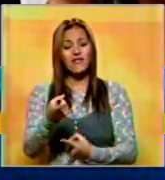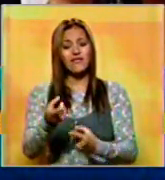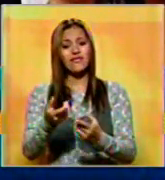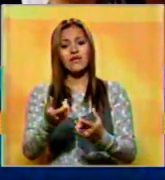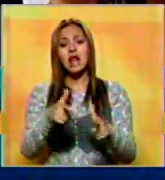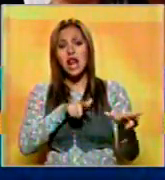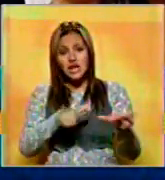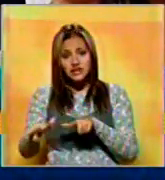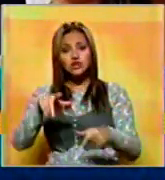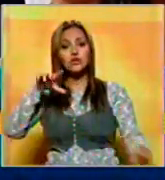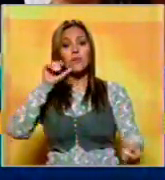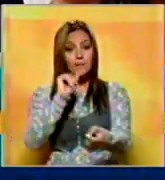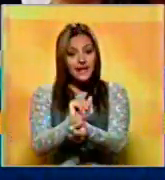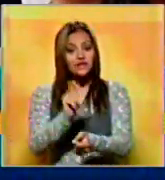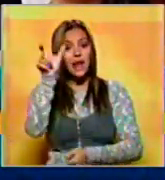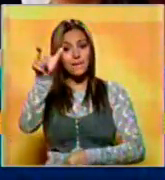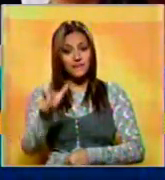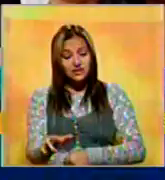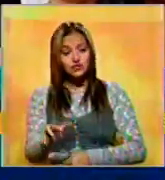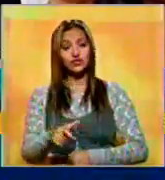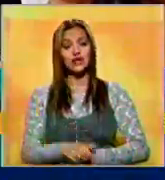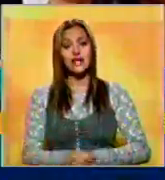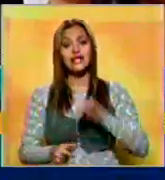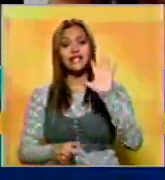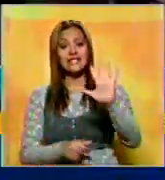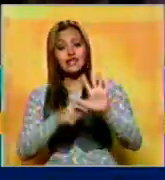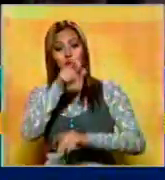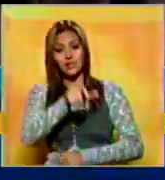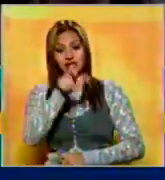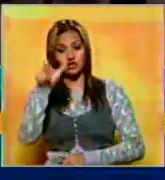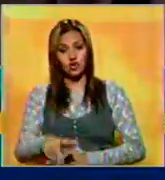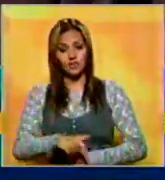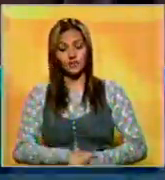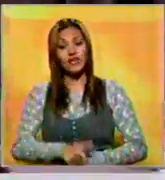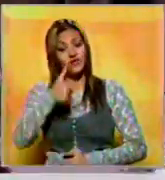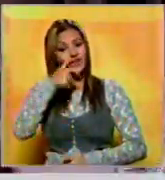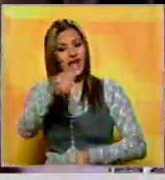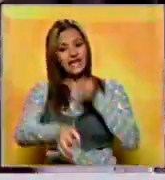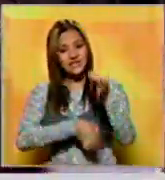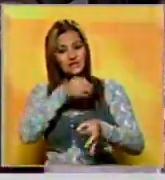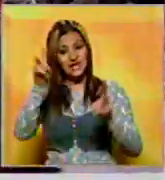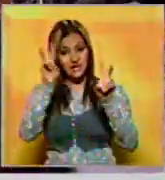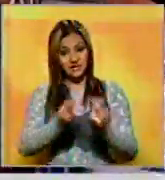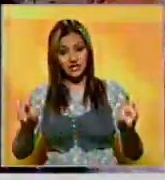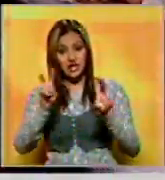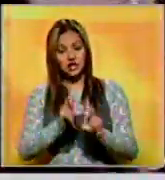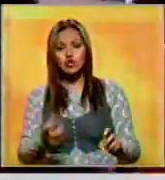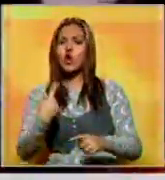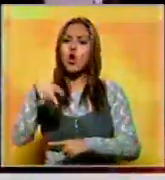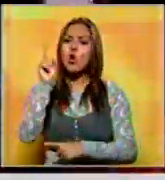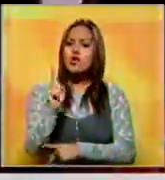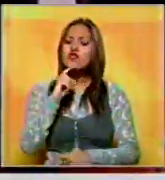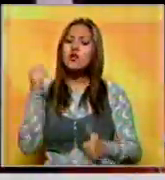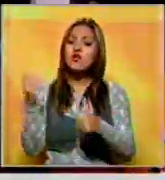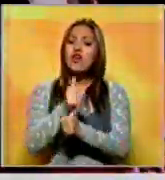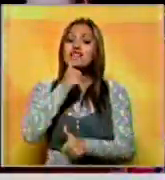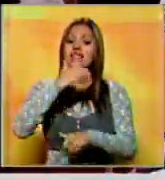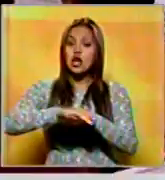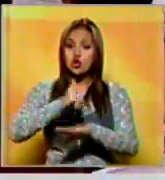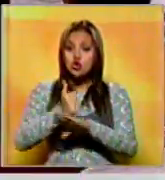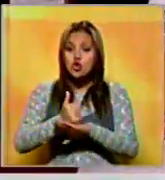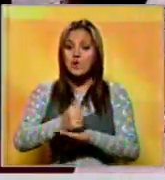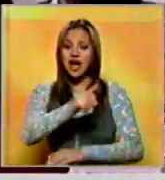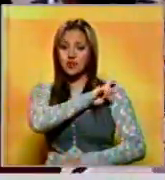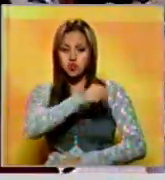materialicen, hagan efectiva la captura de estas 5 personas. La fiscal explicó que las investigaciones no solo determinarán las responsabilidades